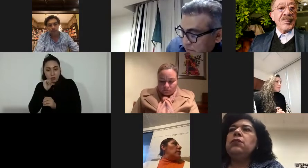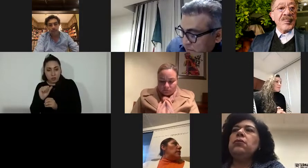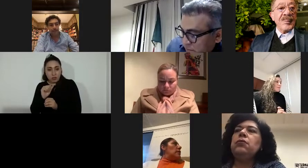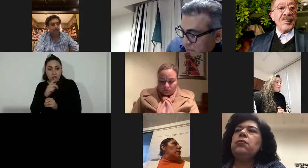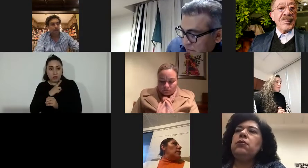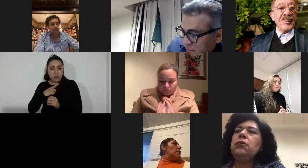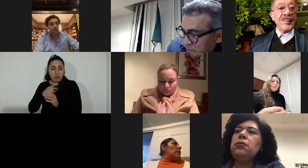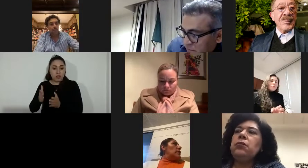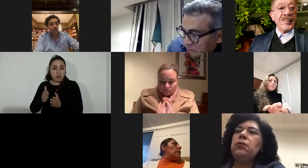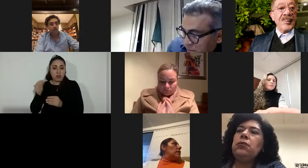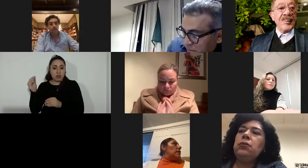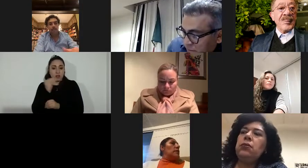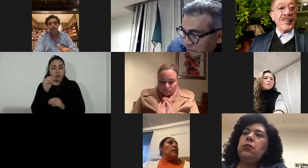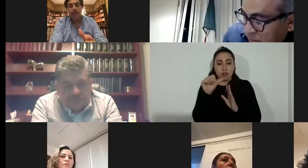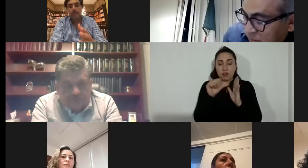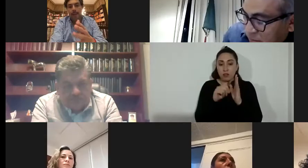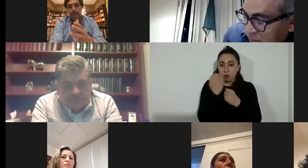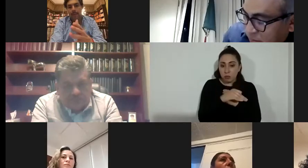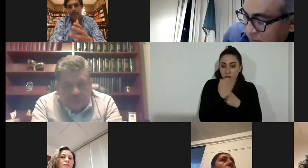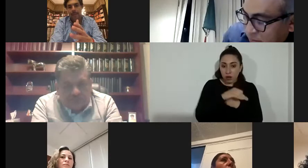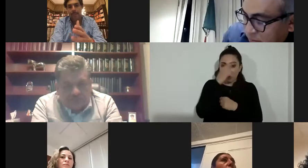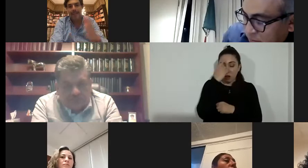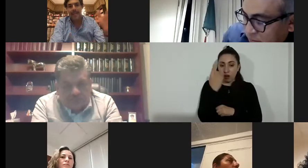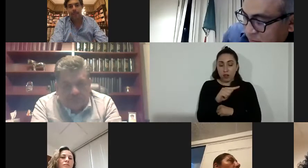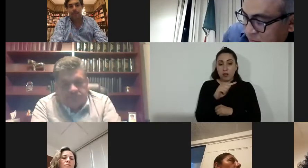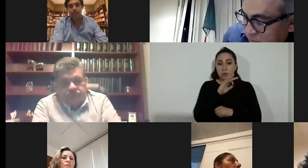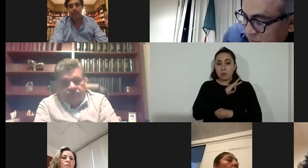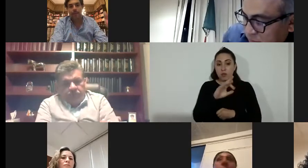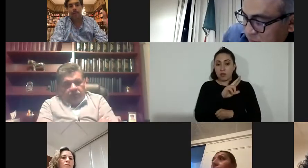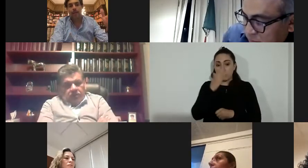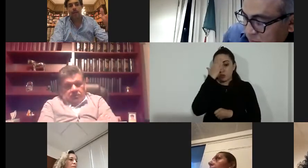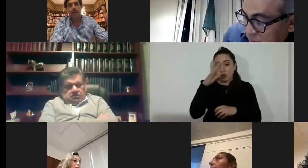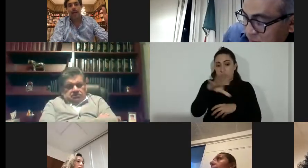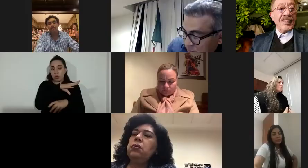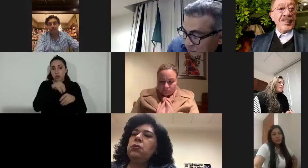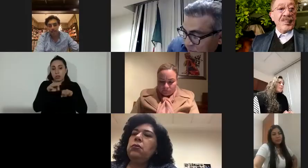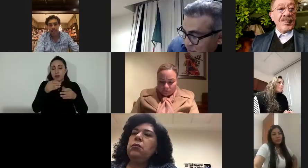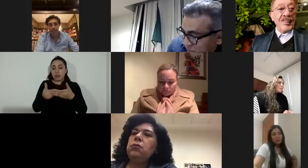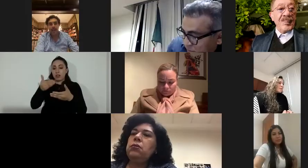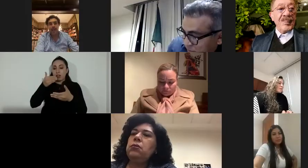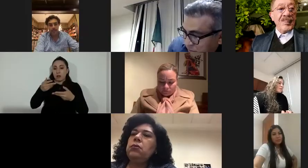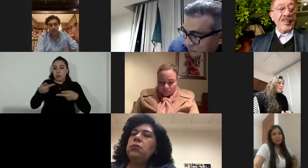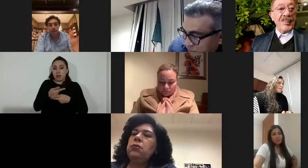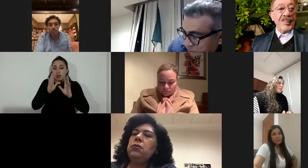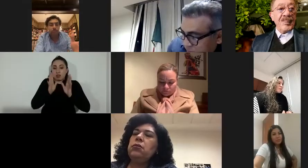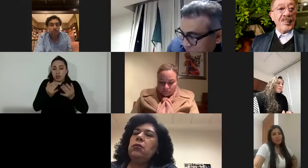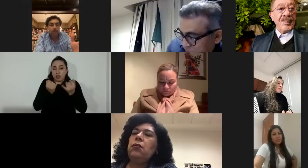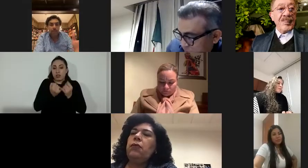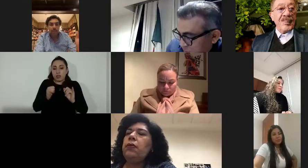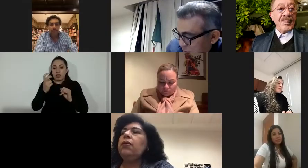de transitorio para poder validar que a priori a la